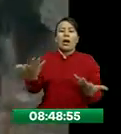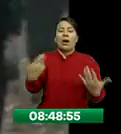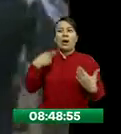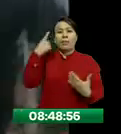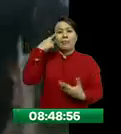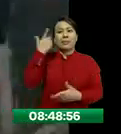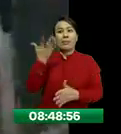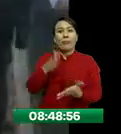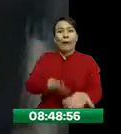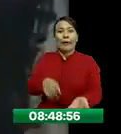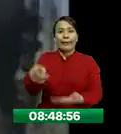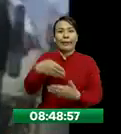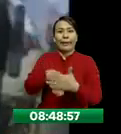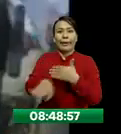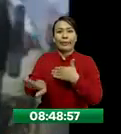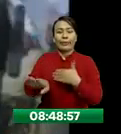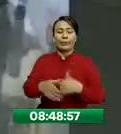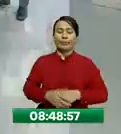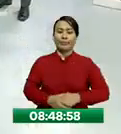Escobar.